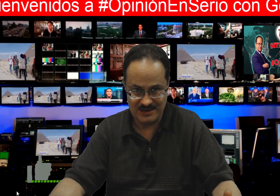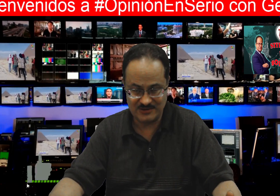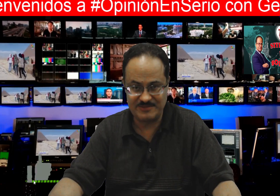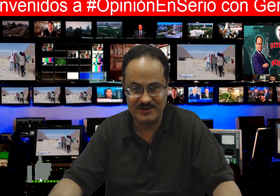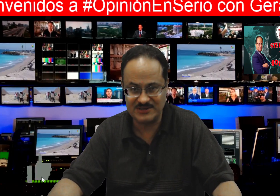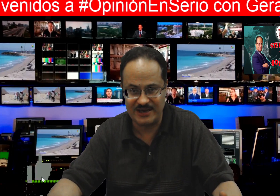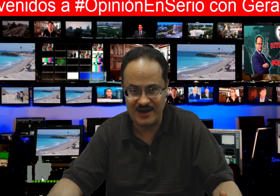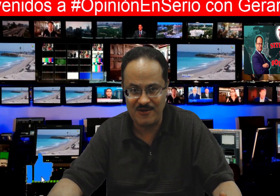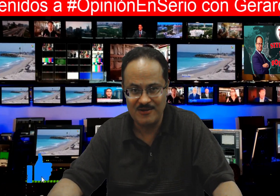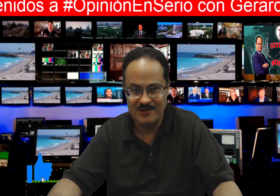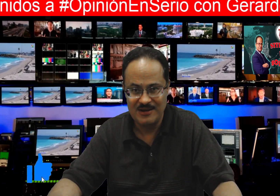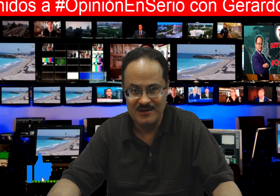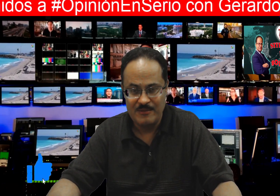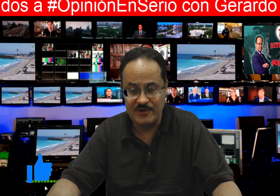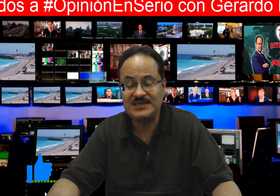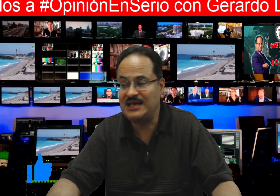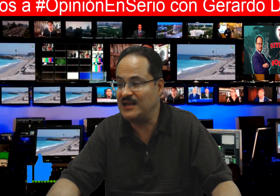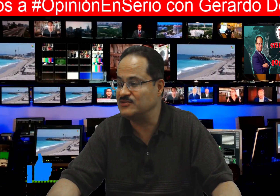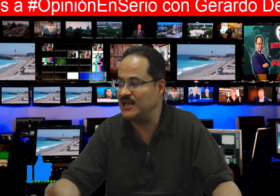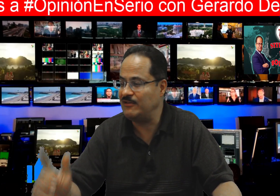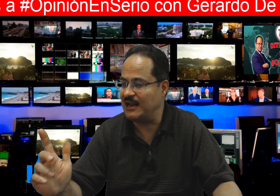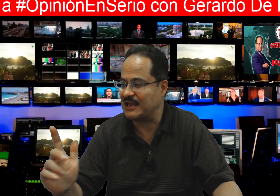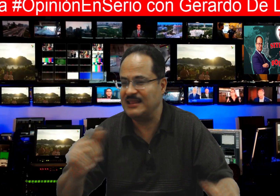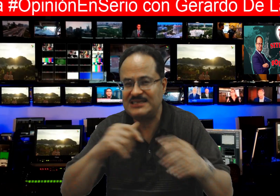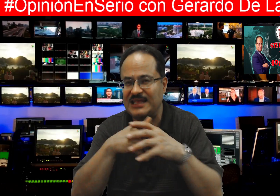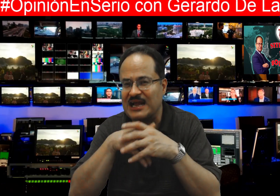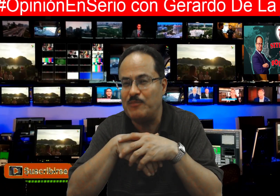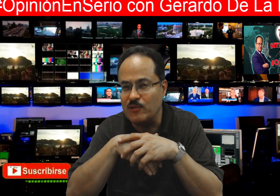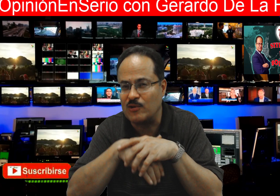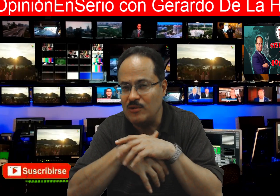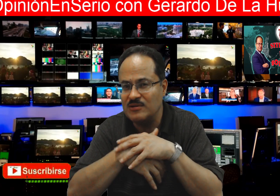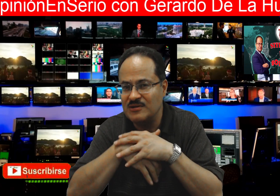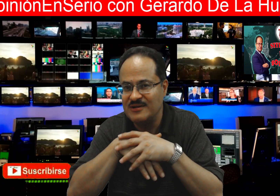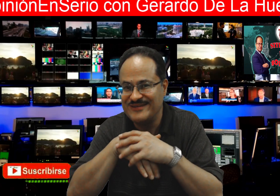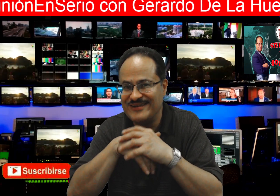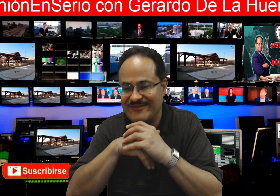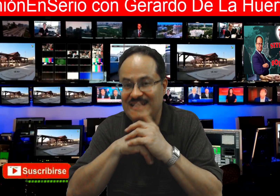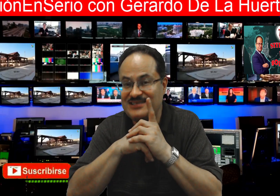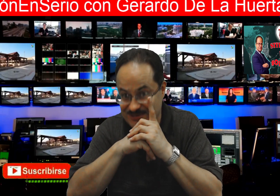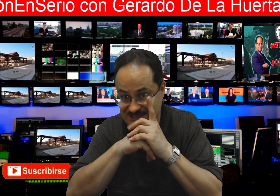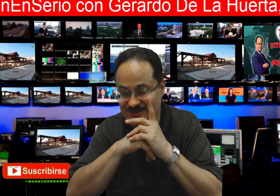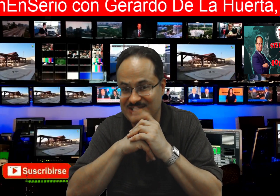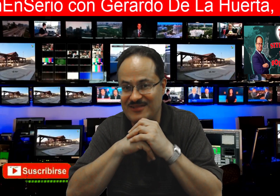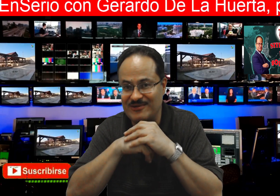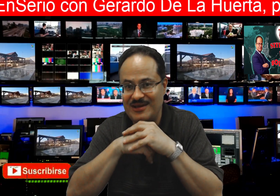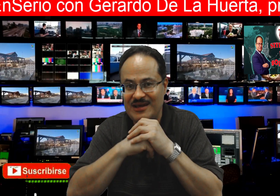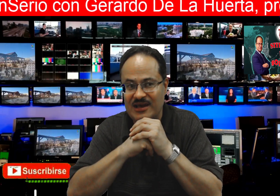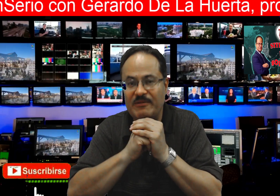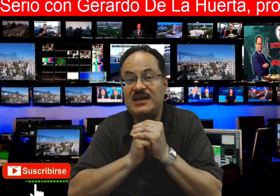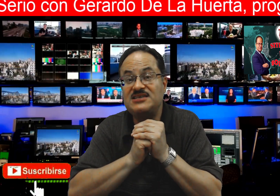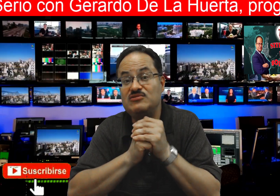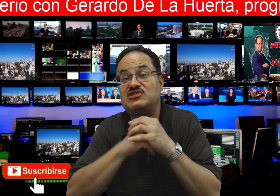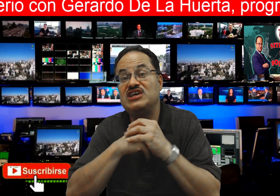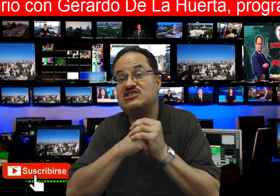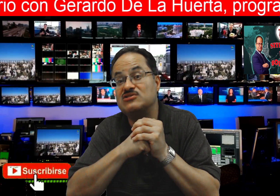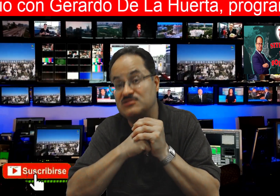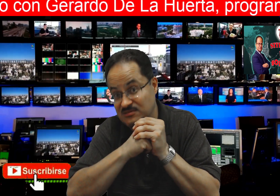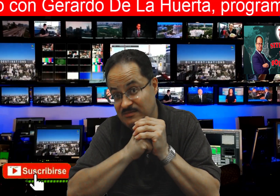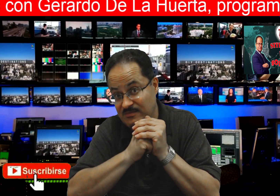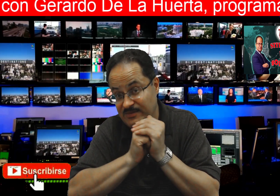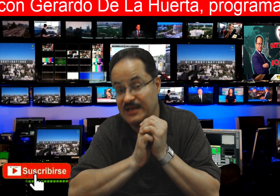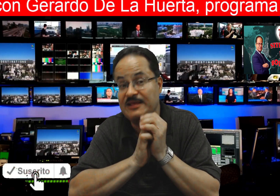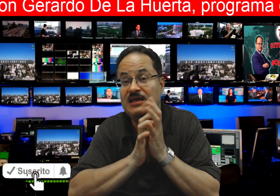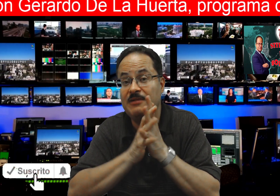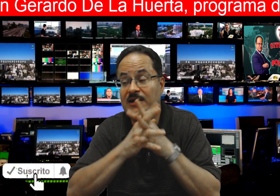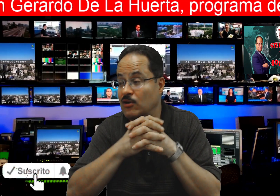a los hermanos de Guerrero pero ya están anunciando la alcaldesa de Acapulco fense lo que está anunciando eh que van a hacer un censo